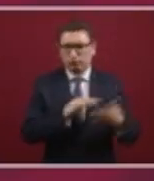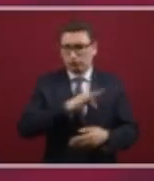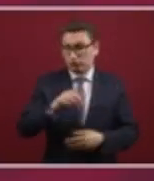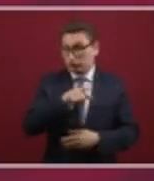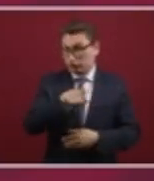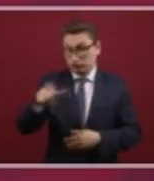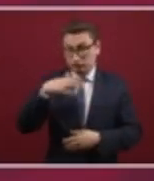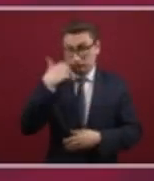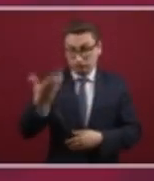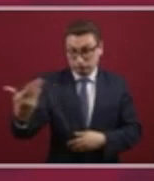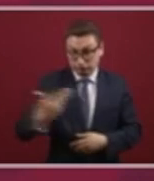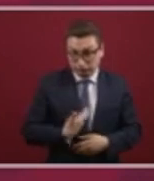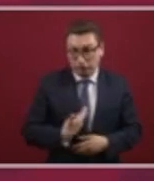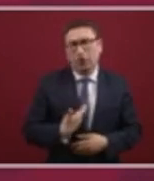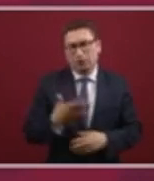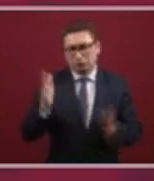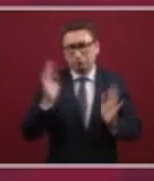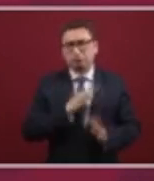solicitan,